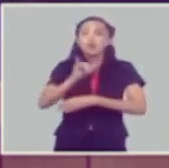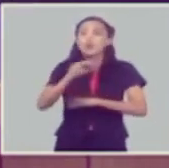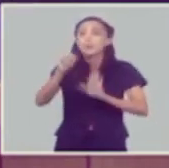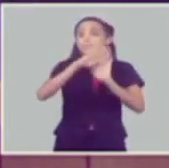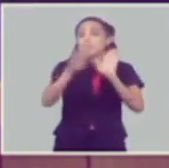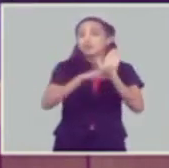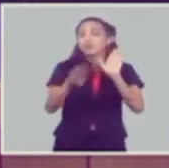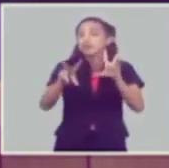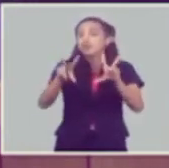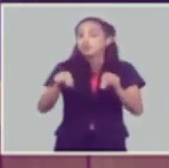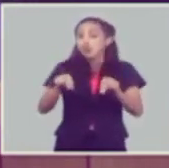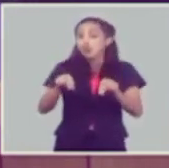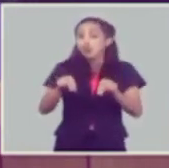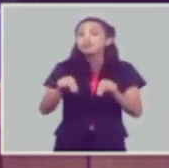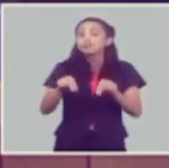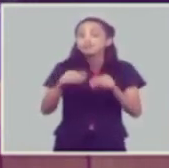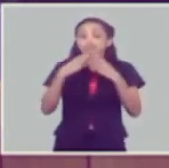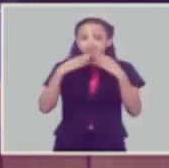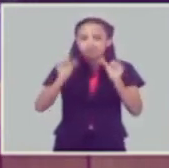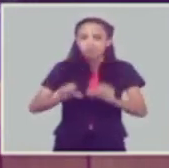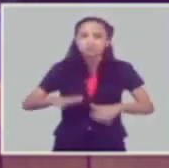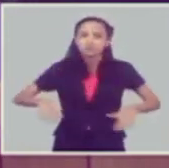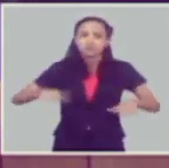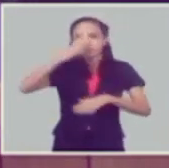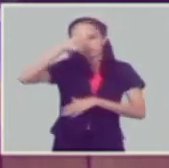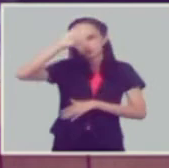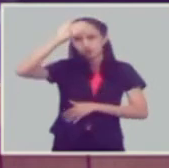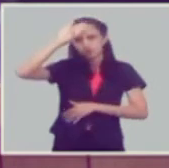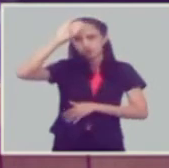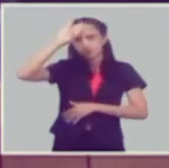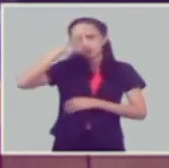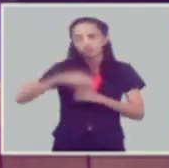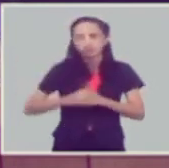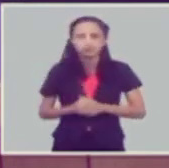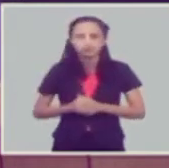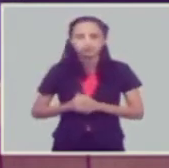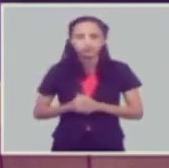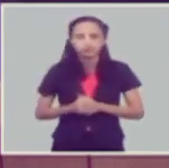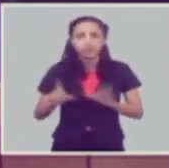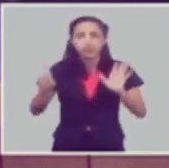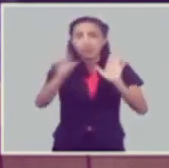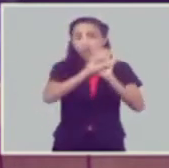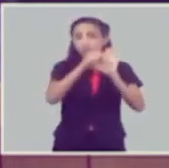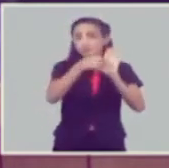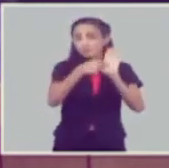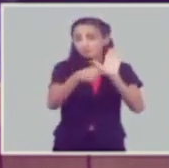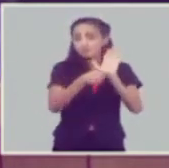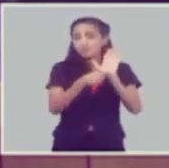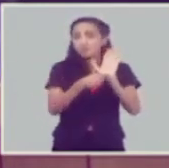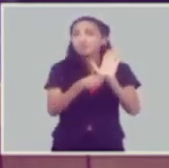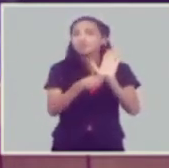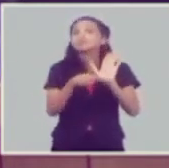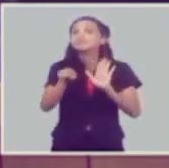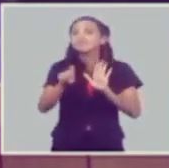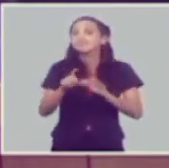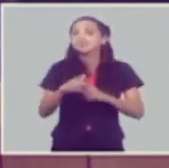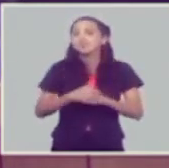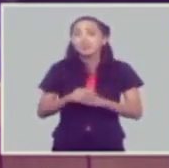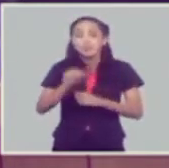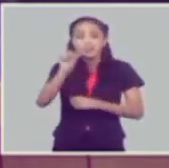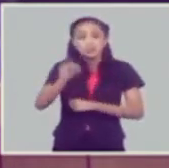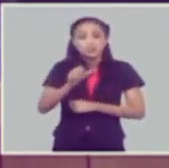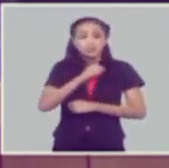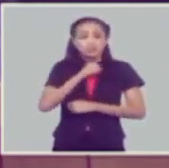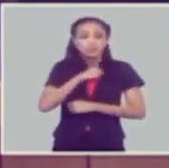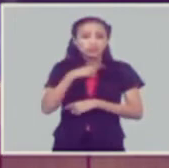un nivel cualitativamente superior. El uso del título 3 de la ley Herbolton para castigar o amenazar a quienes